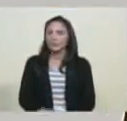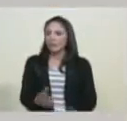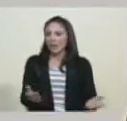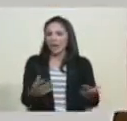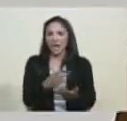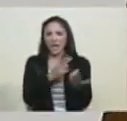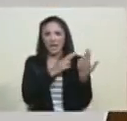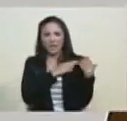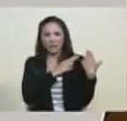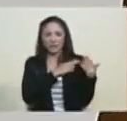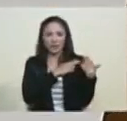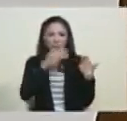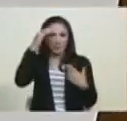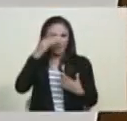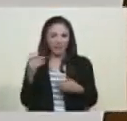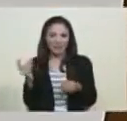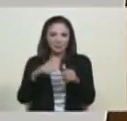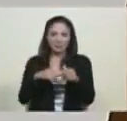teniente.